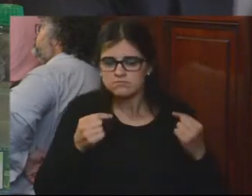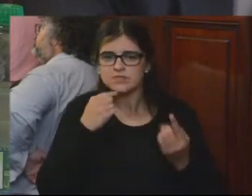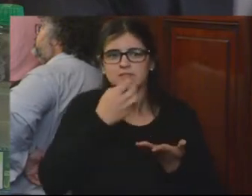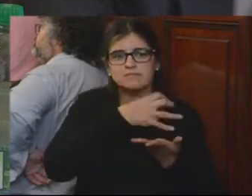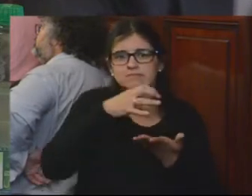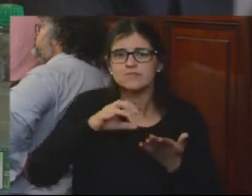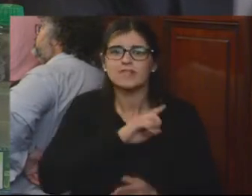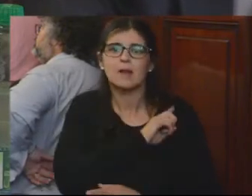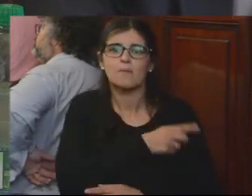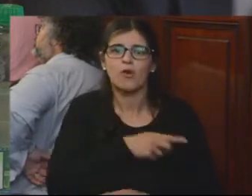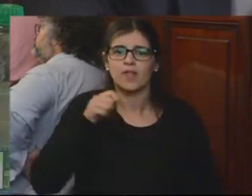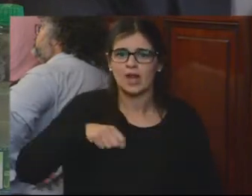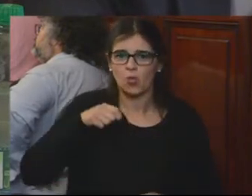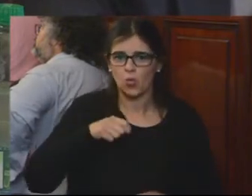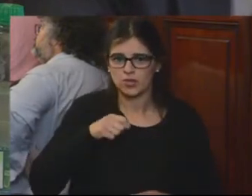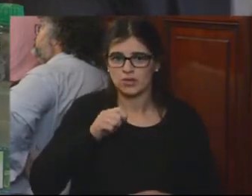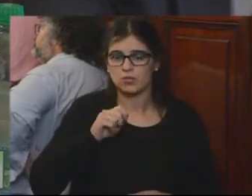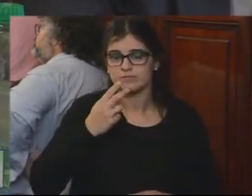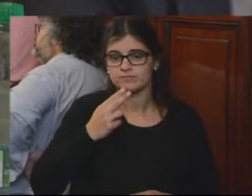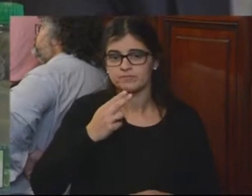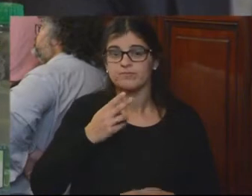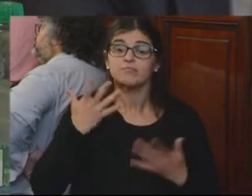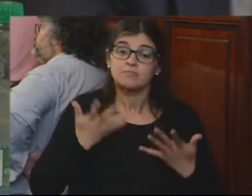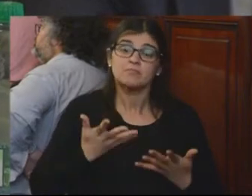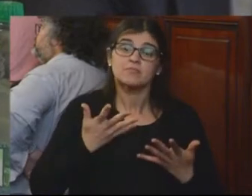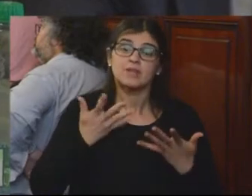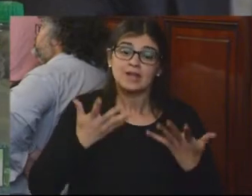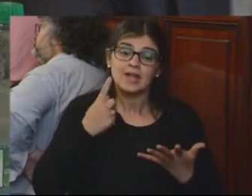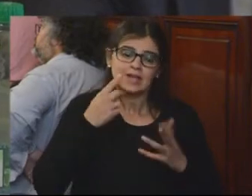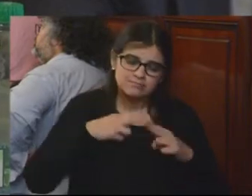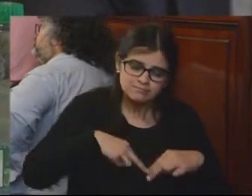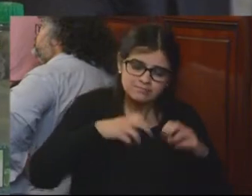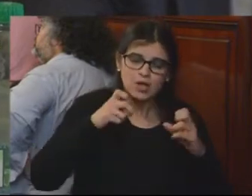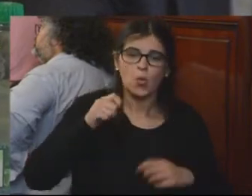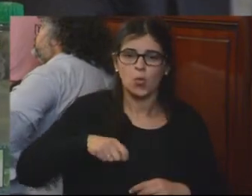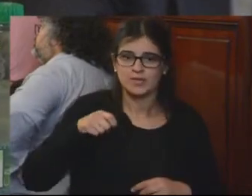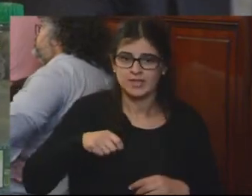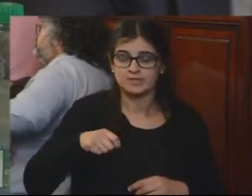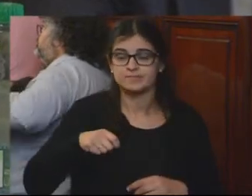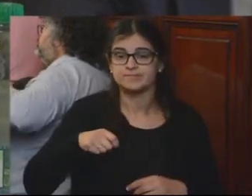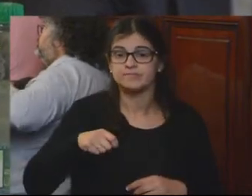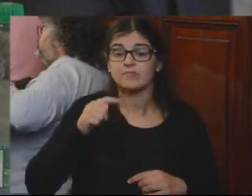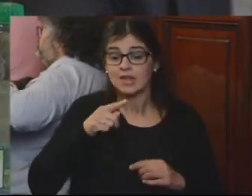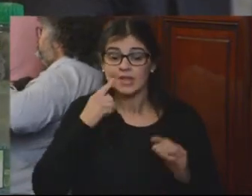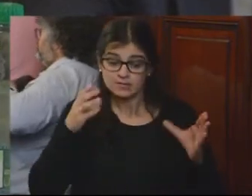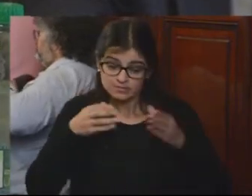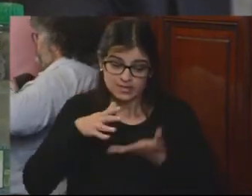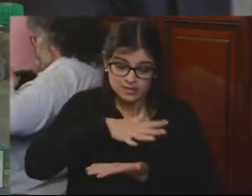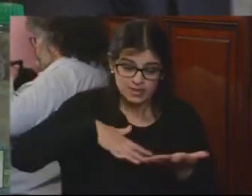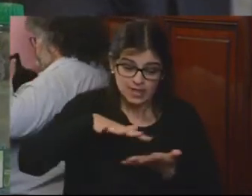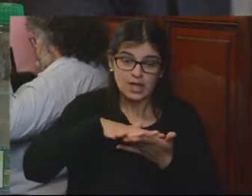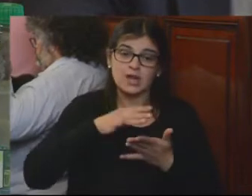del poder ejecutivo nacional que contribuyan a las investigaciones judiciales este contexto tuvo su